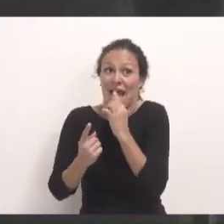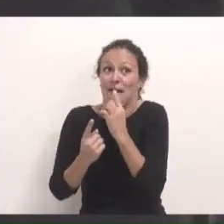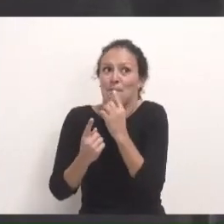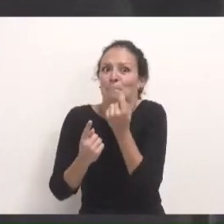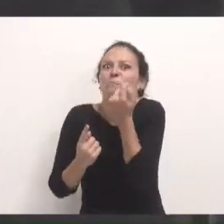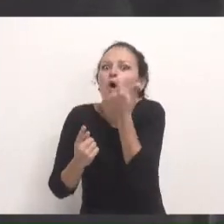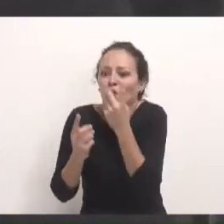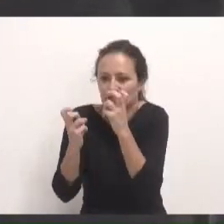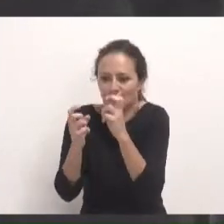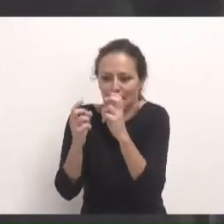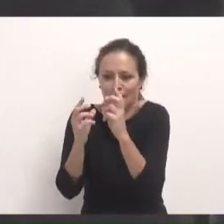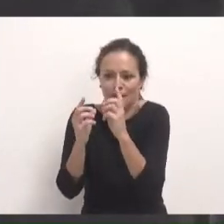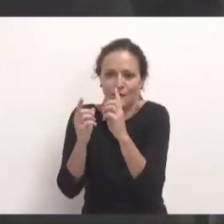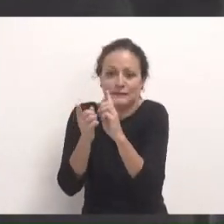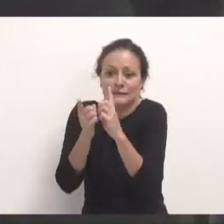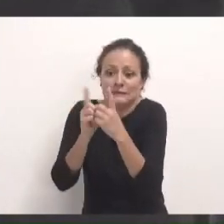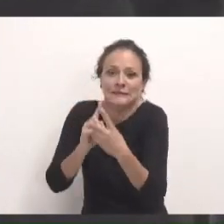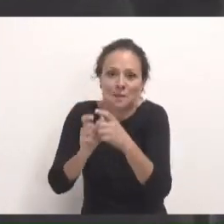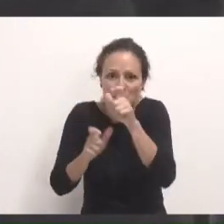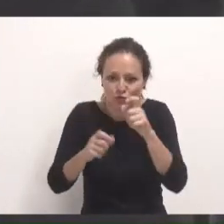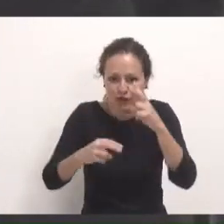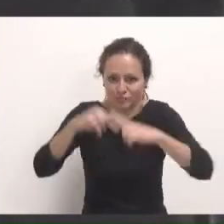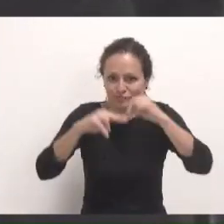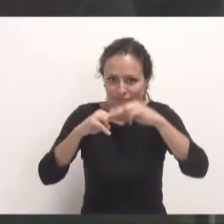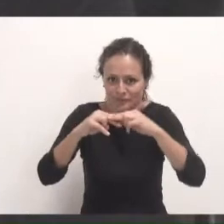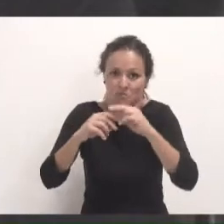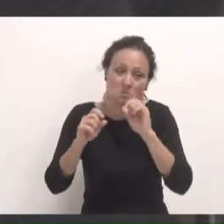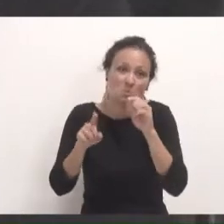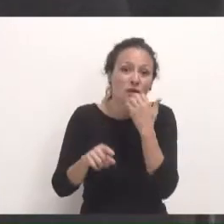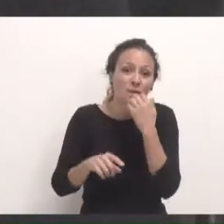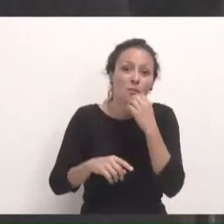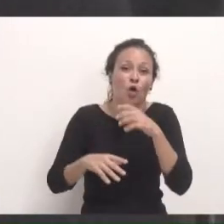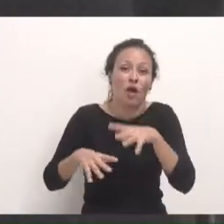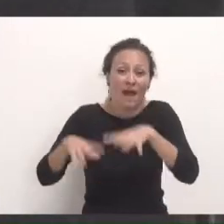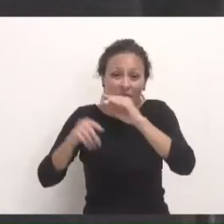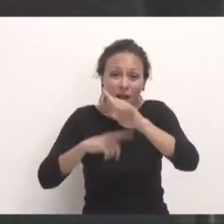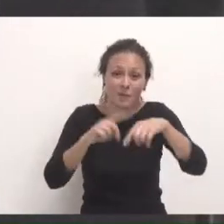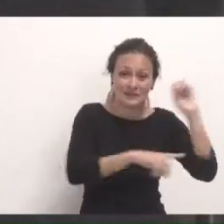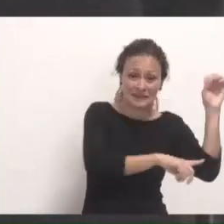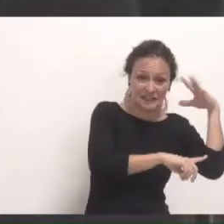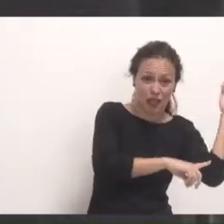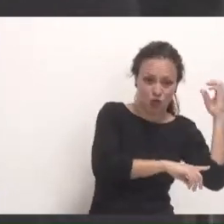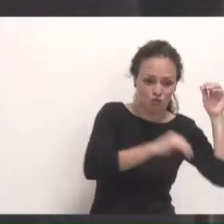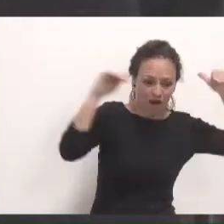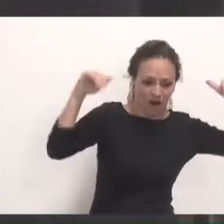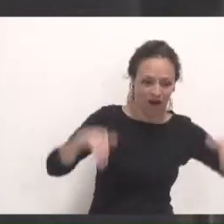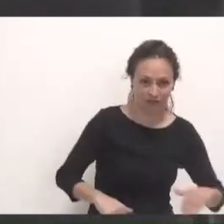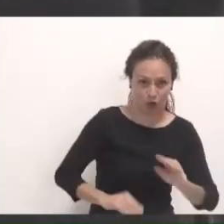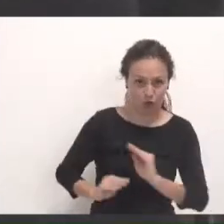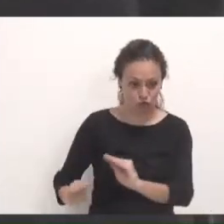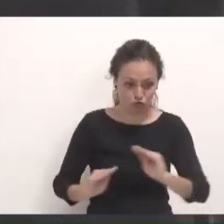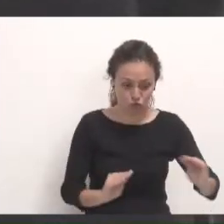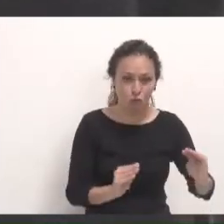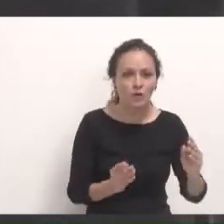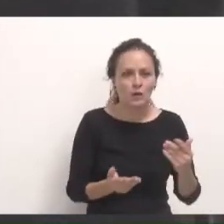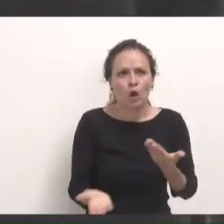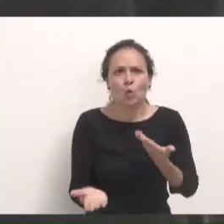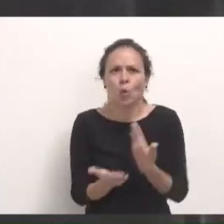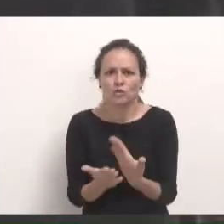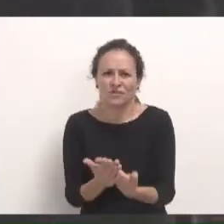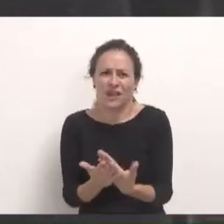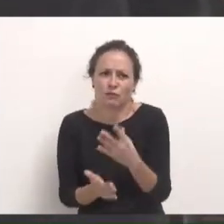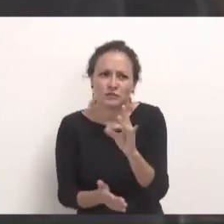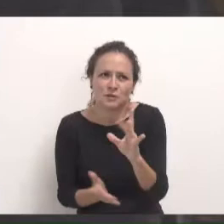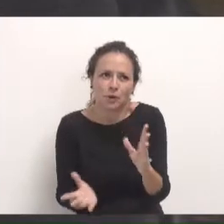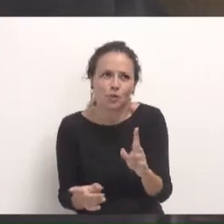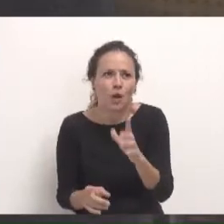en fin, los acantilados de Teno y de Anágano, y que se justifica, amén de otras razones que pudiera haber, pero se justifica como motivo